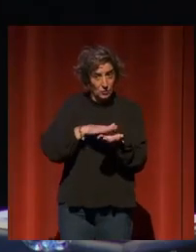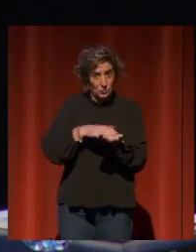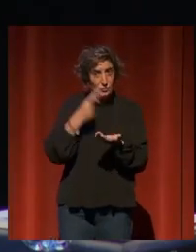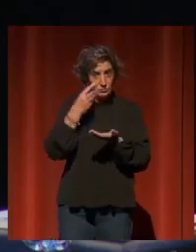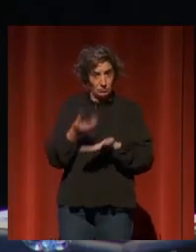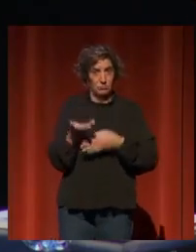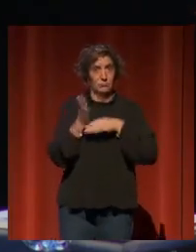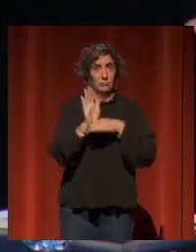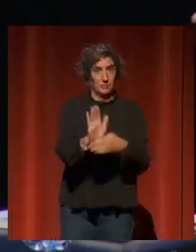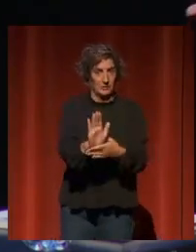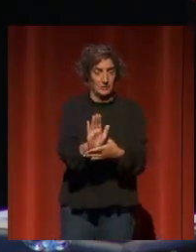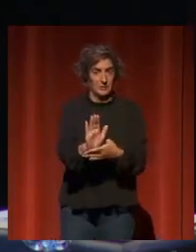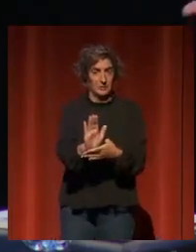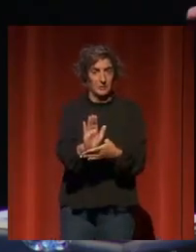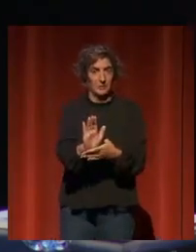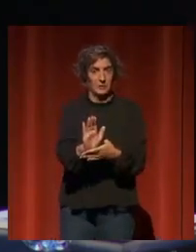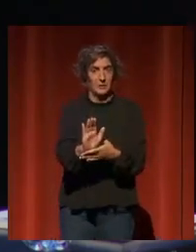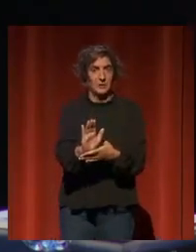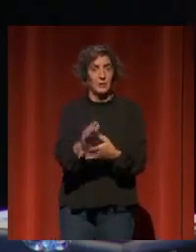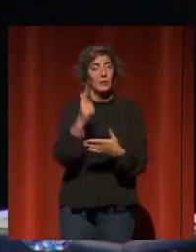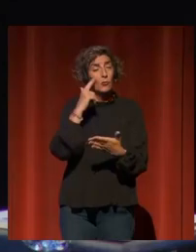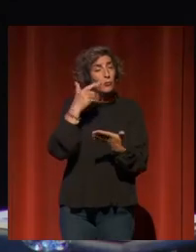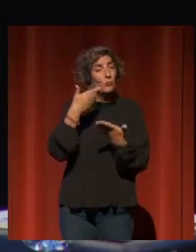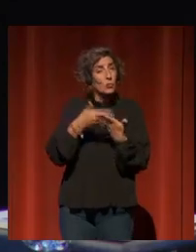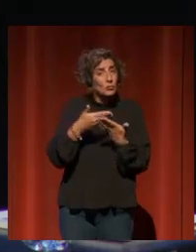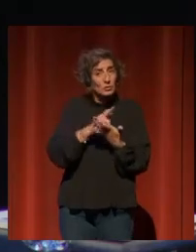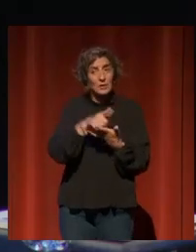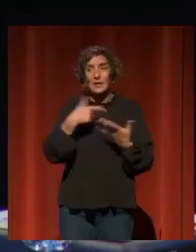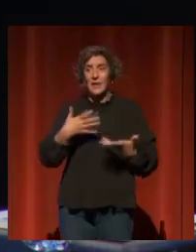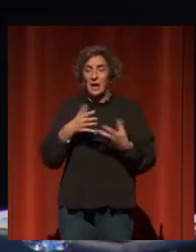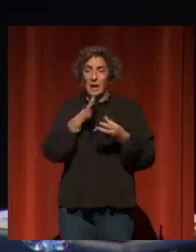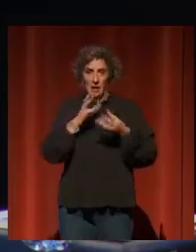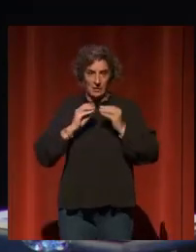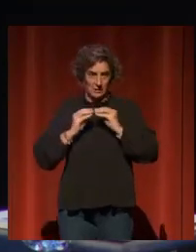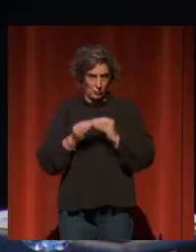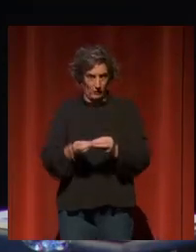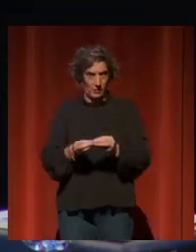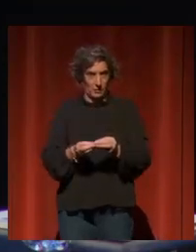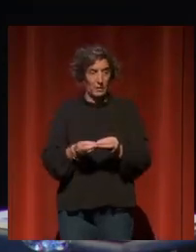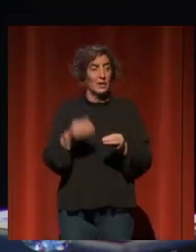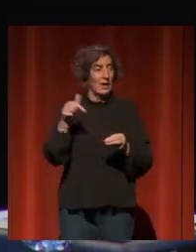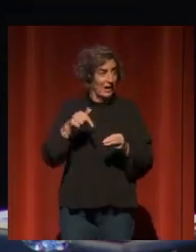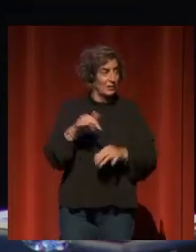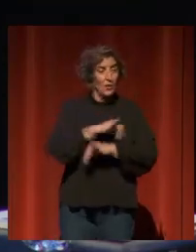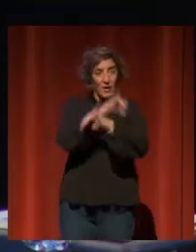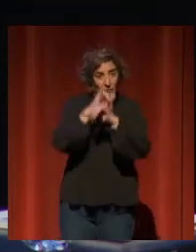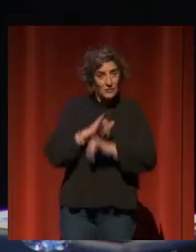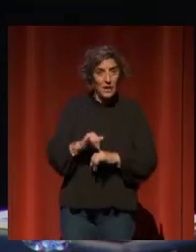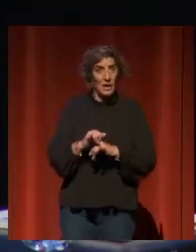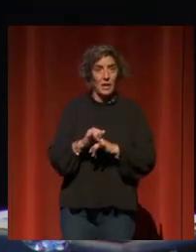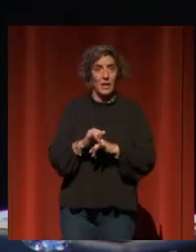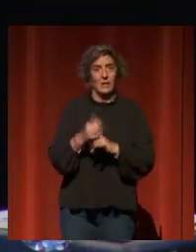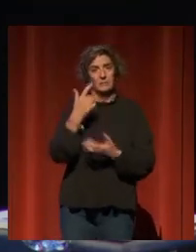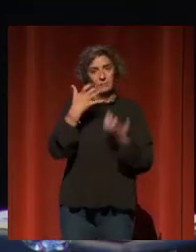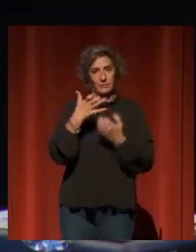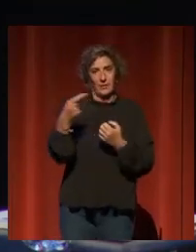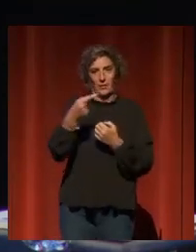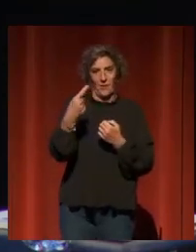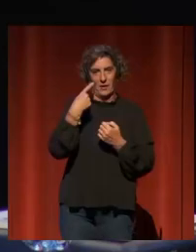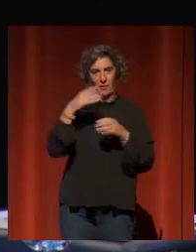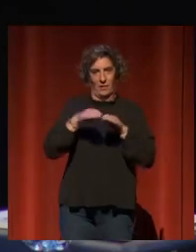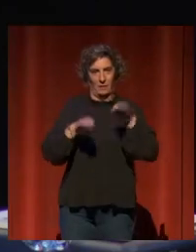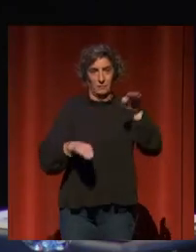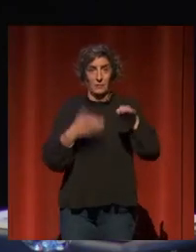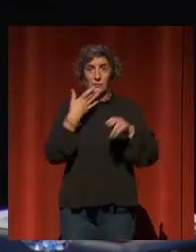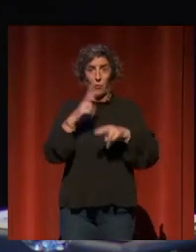datos tangibles y Mostrar lo que estamos haciendo porque eso hace totalmente la diferencia y cuando los